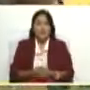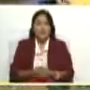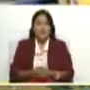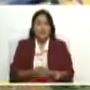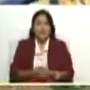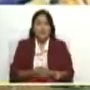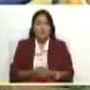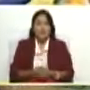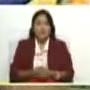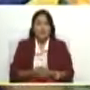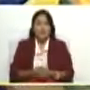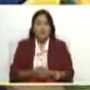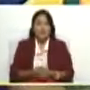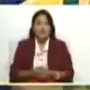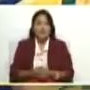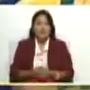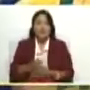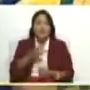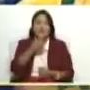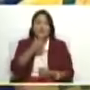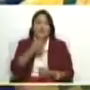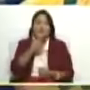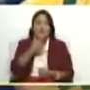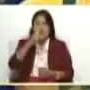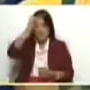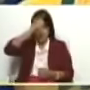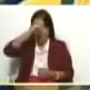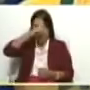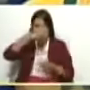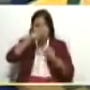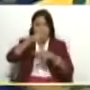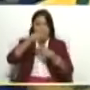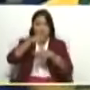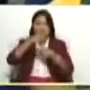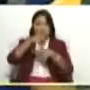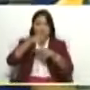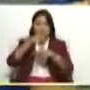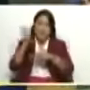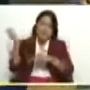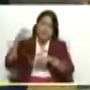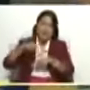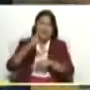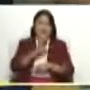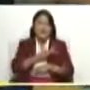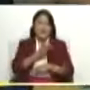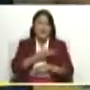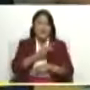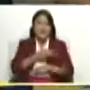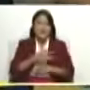lucha bonita esa gorra de tikt te la trajiste de